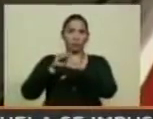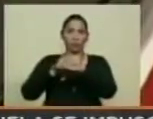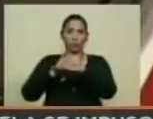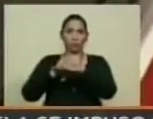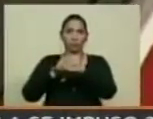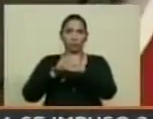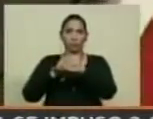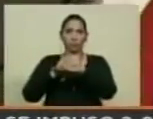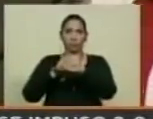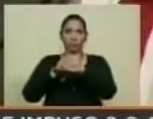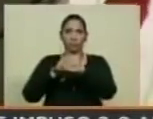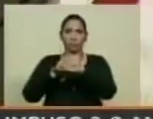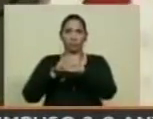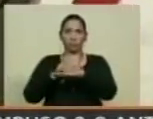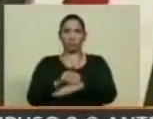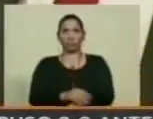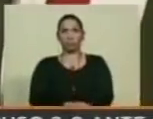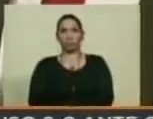al momento de cometer el hecho.